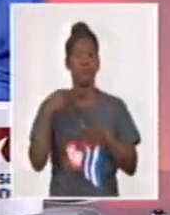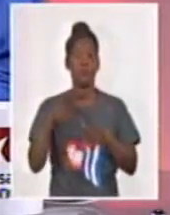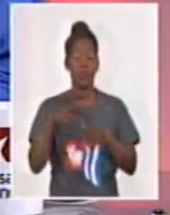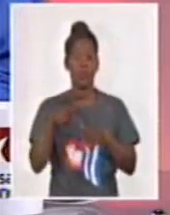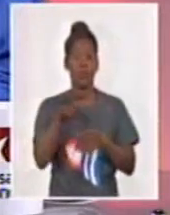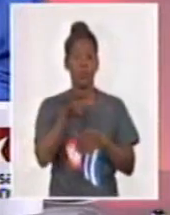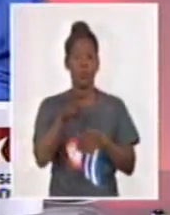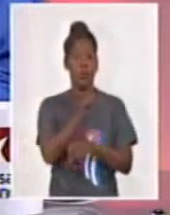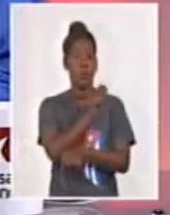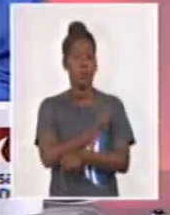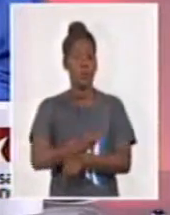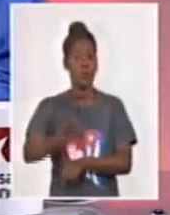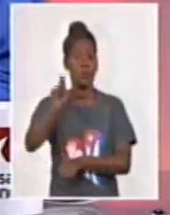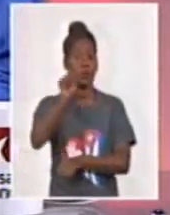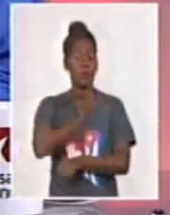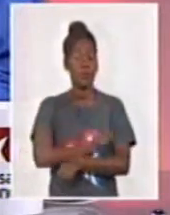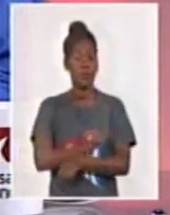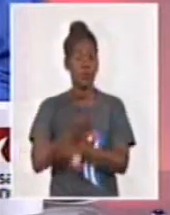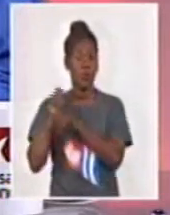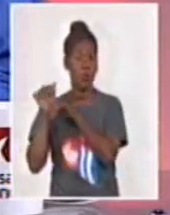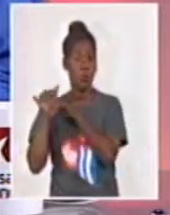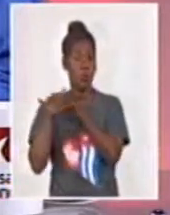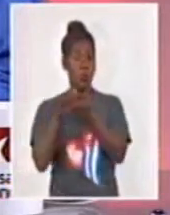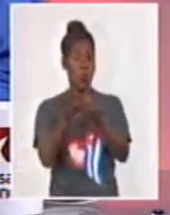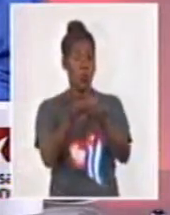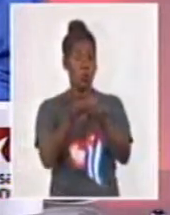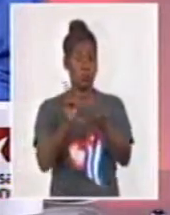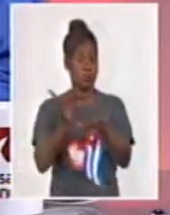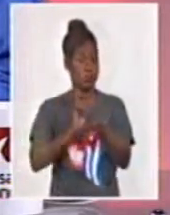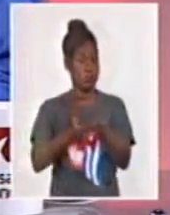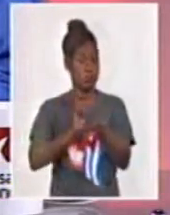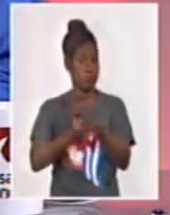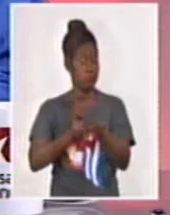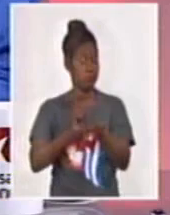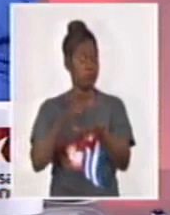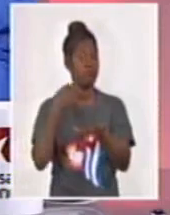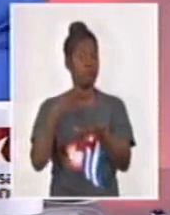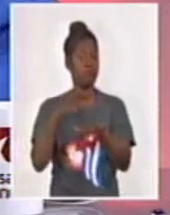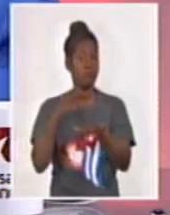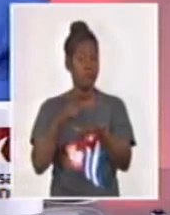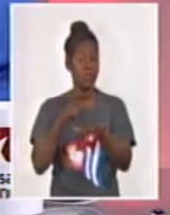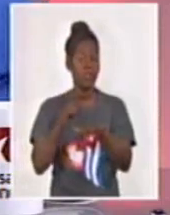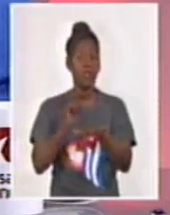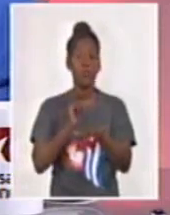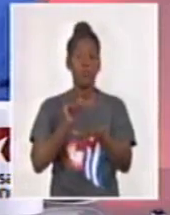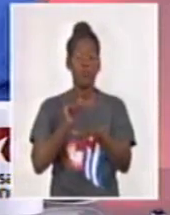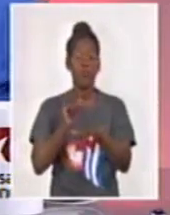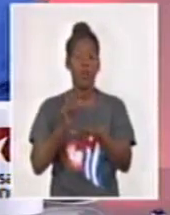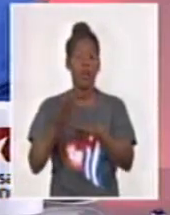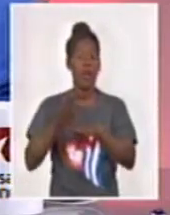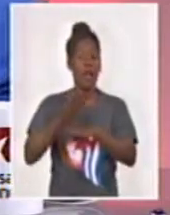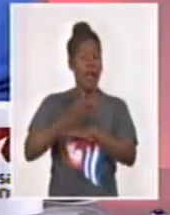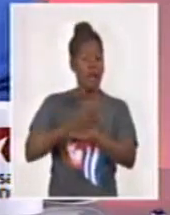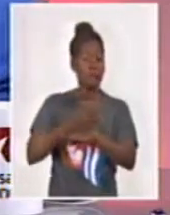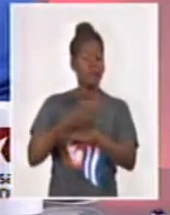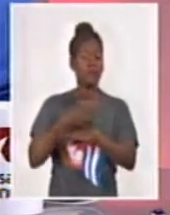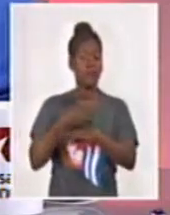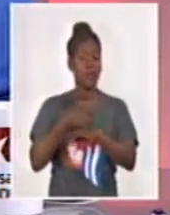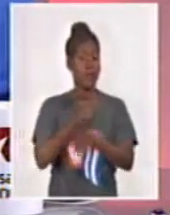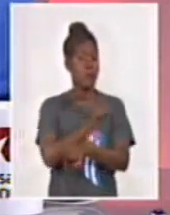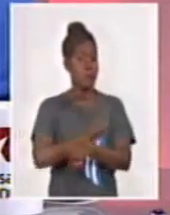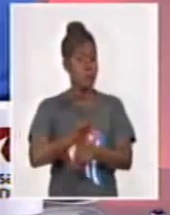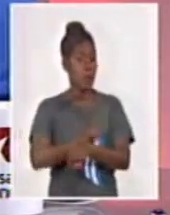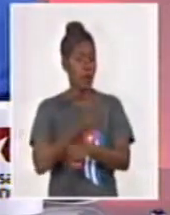aglomeraciones, las concentraciones de personas en el exterior de los establecimientos. Eso es importante. Para ello hay que adoptar medidas a lo interno. Por